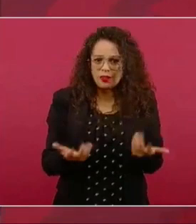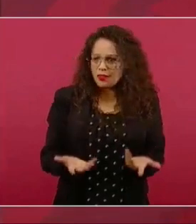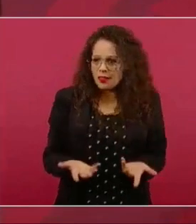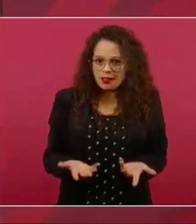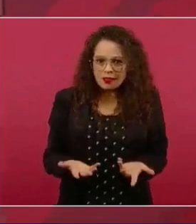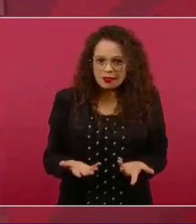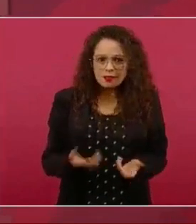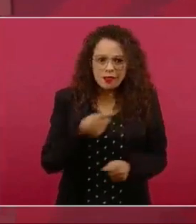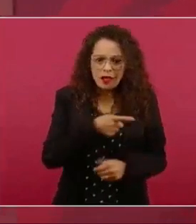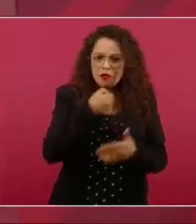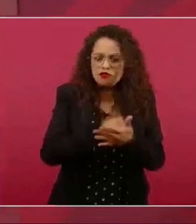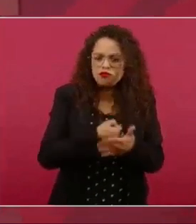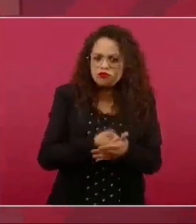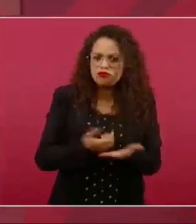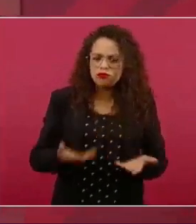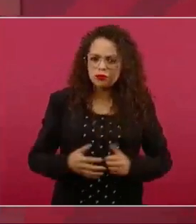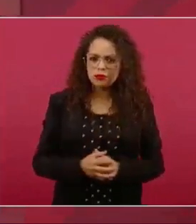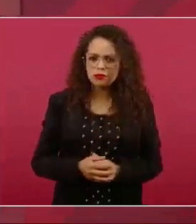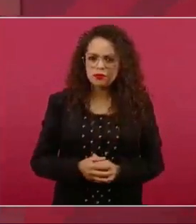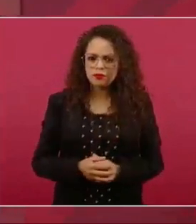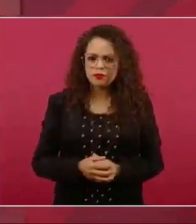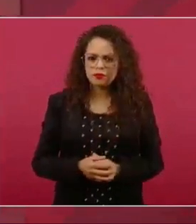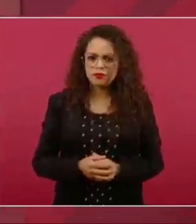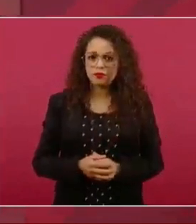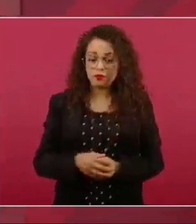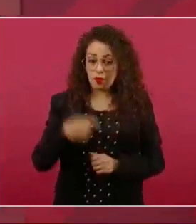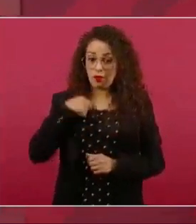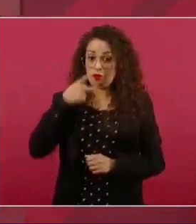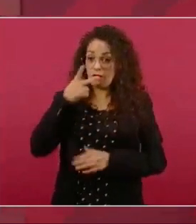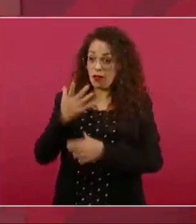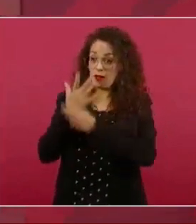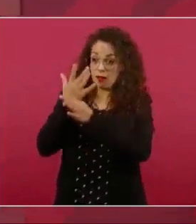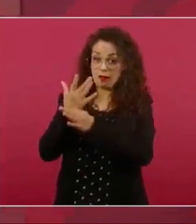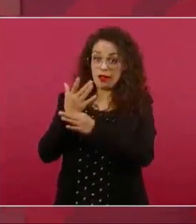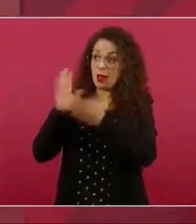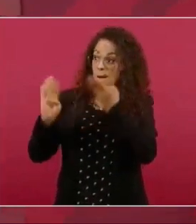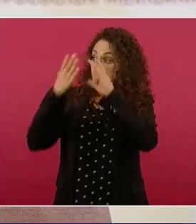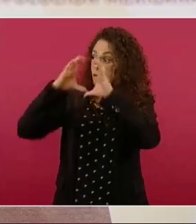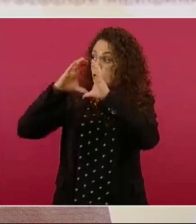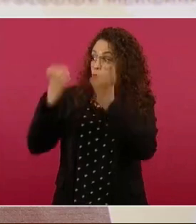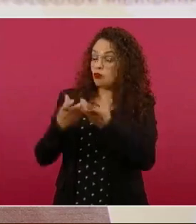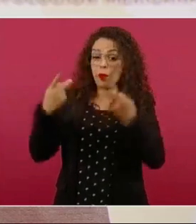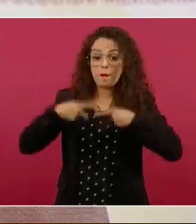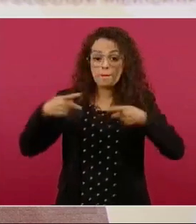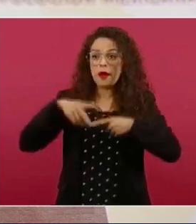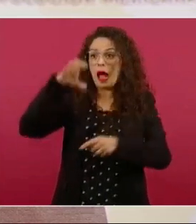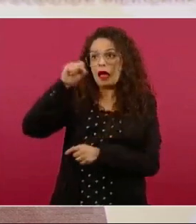de los filósofos pensadores del mundo,